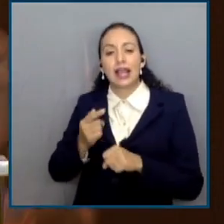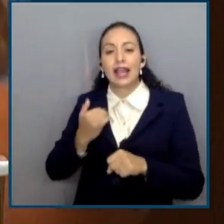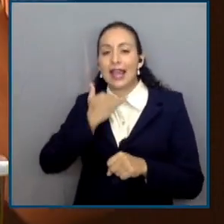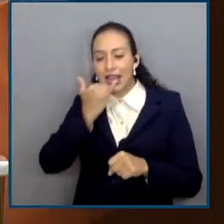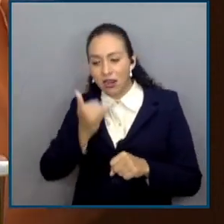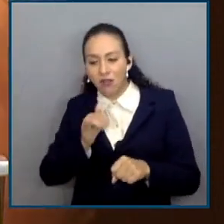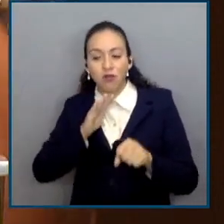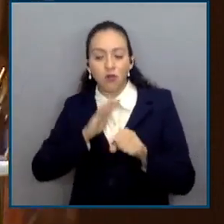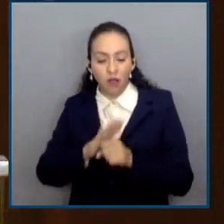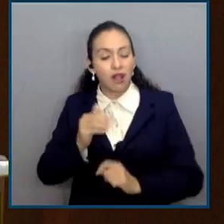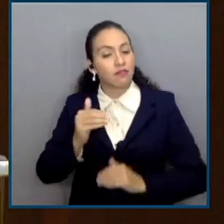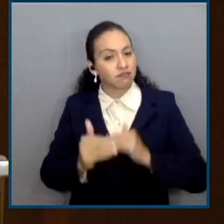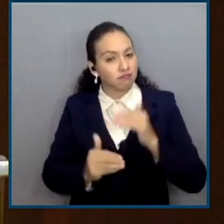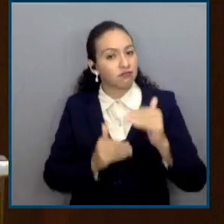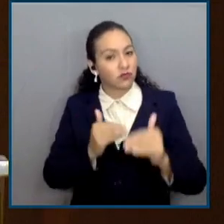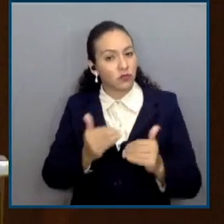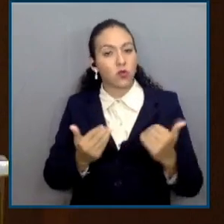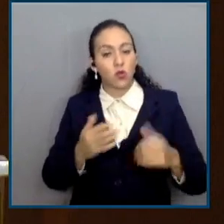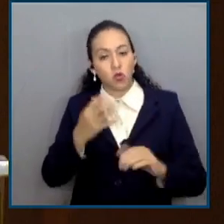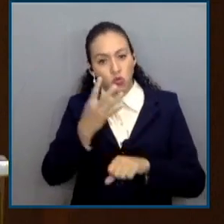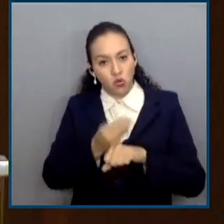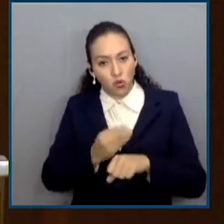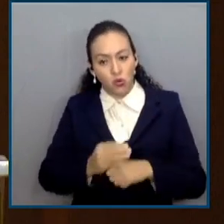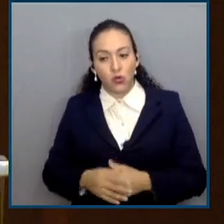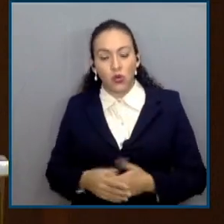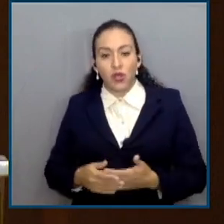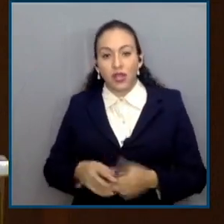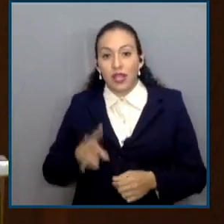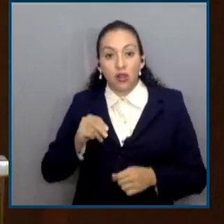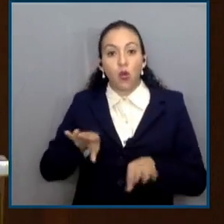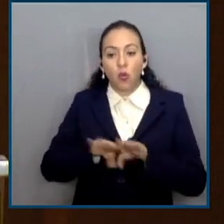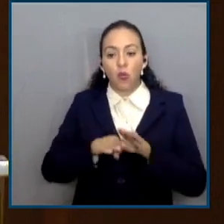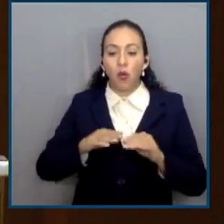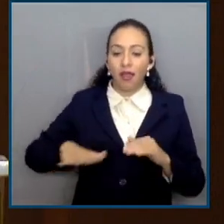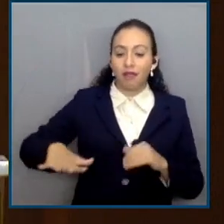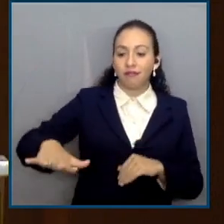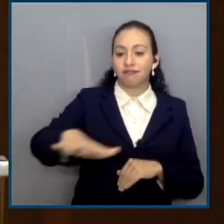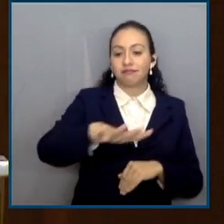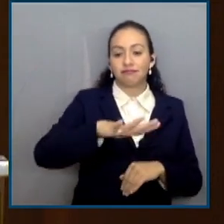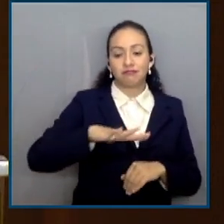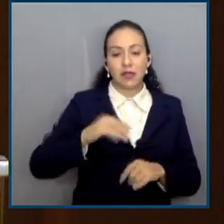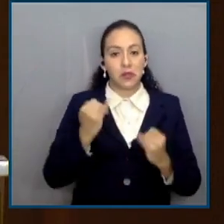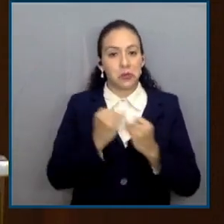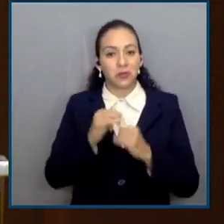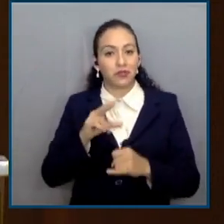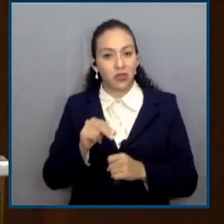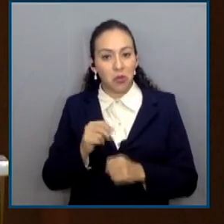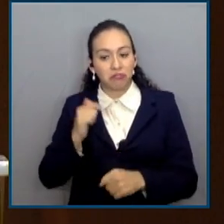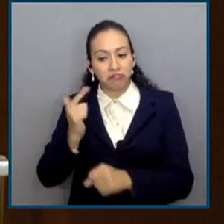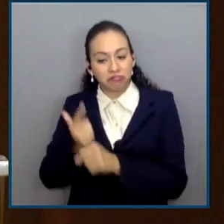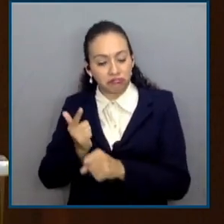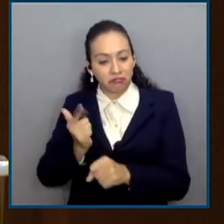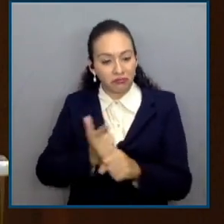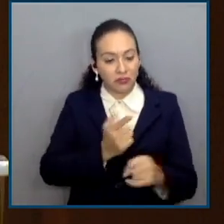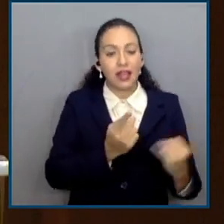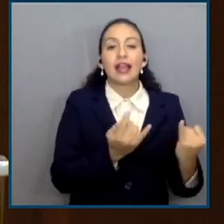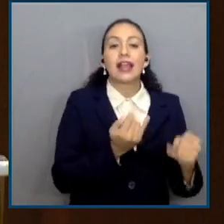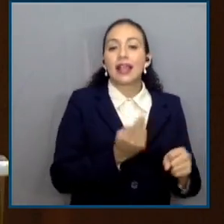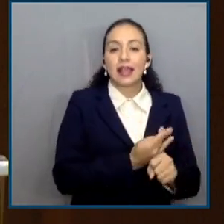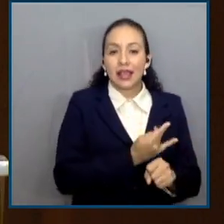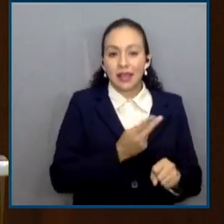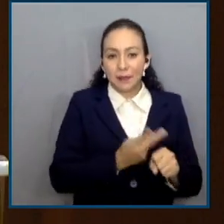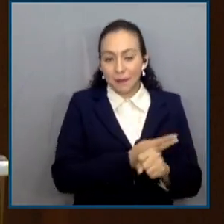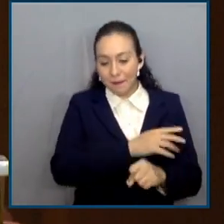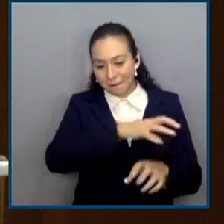y no sobre un mapa en abstracto. Entonces, creo que en este levantamiento analítico del estado que guardan las cosas se